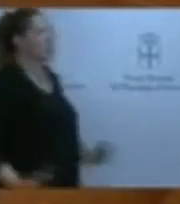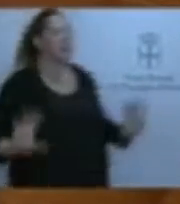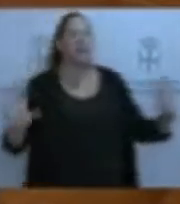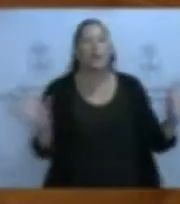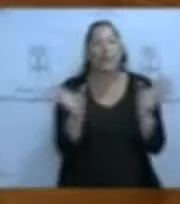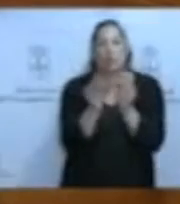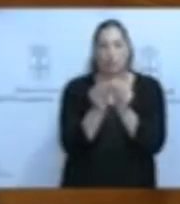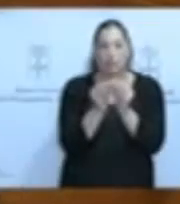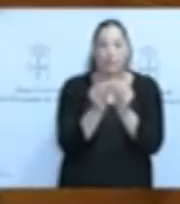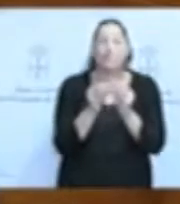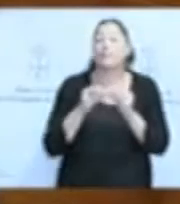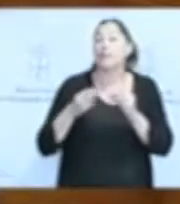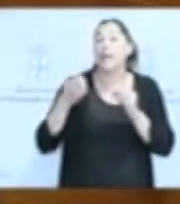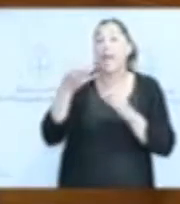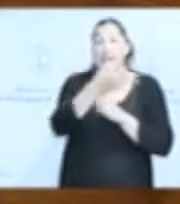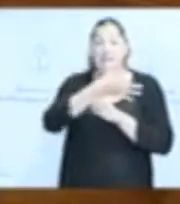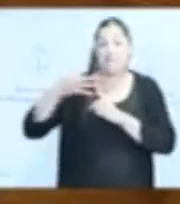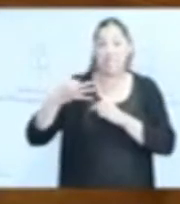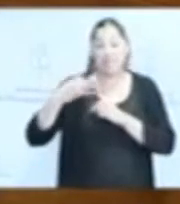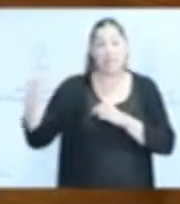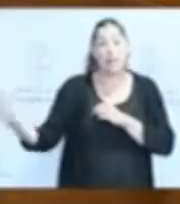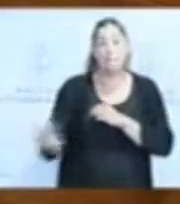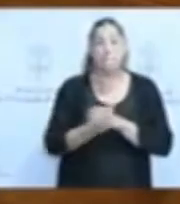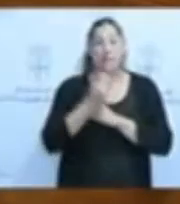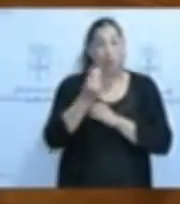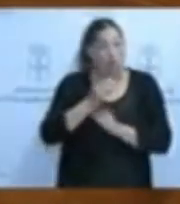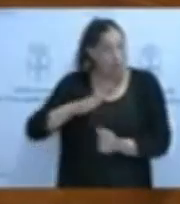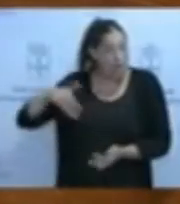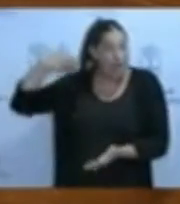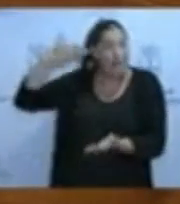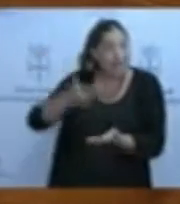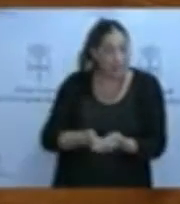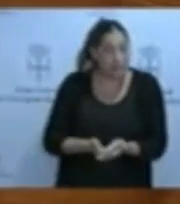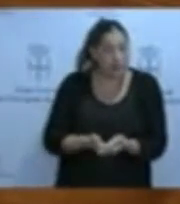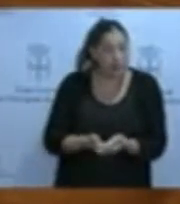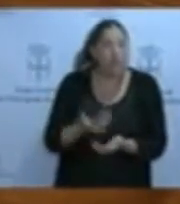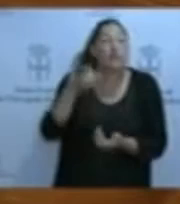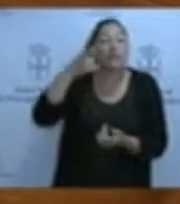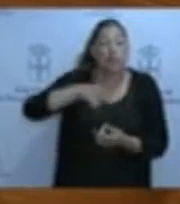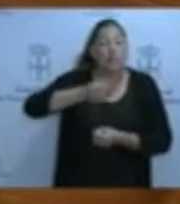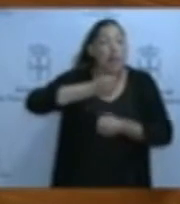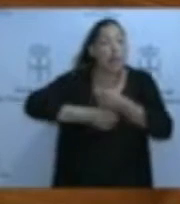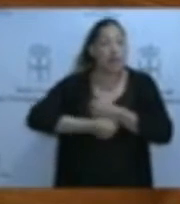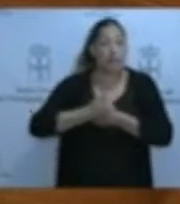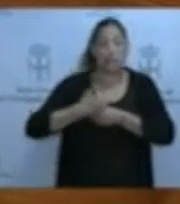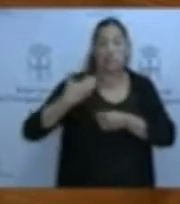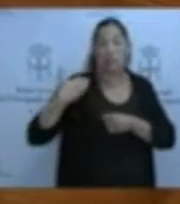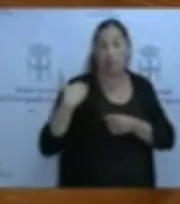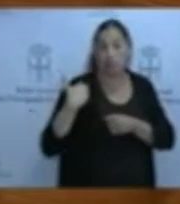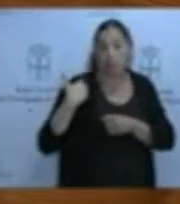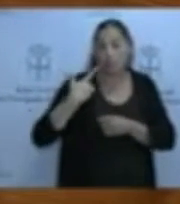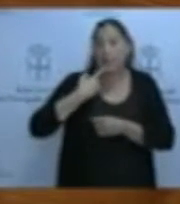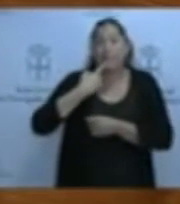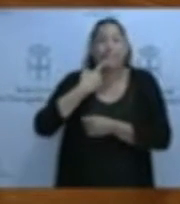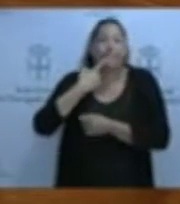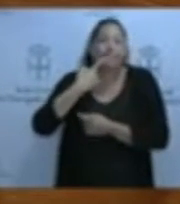eficiencia, pues que hasta ahora y en la anterior legislatura achacaban no ponerse